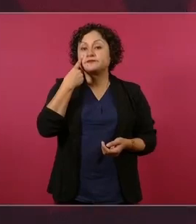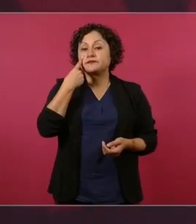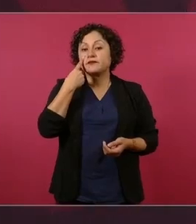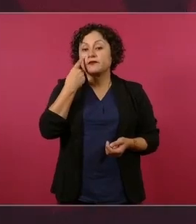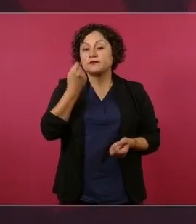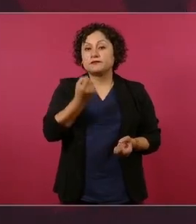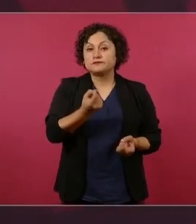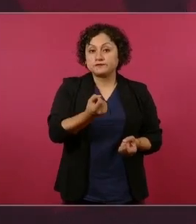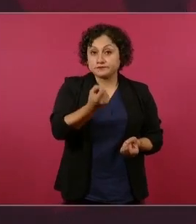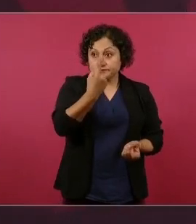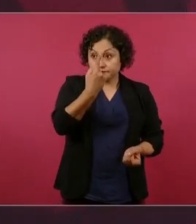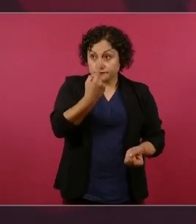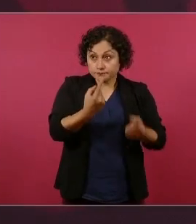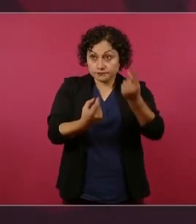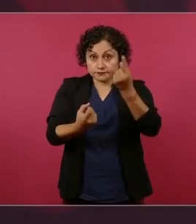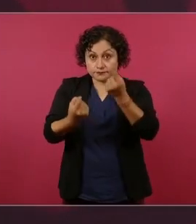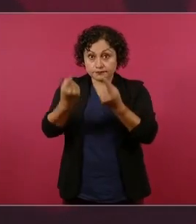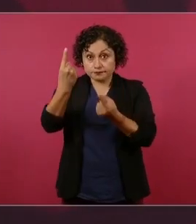no